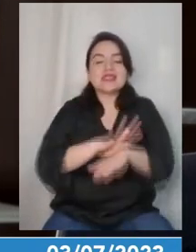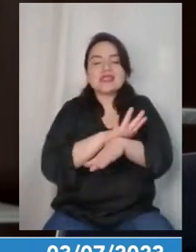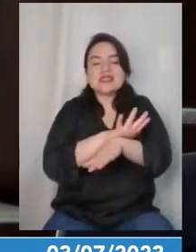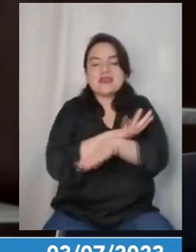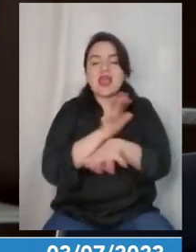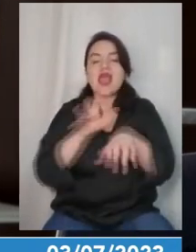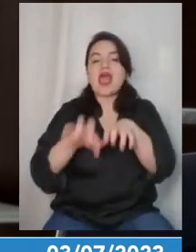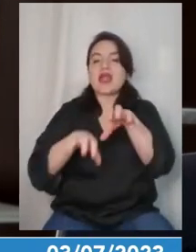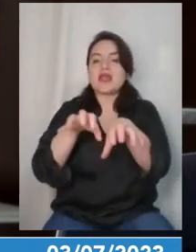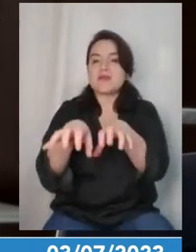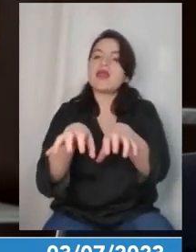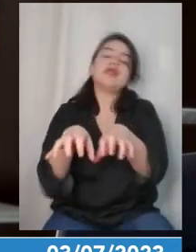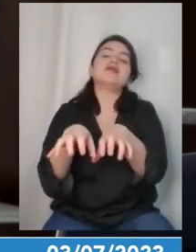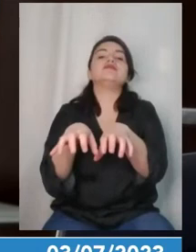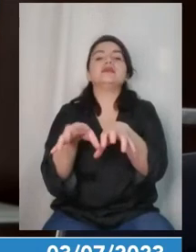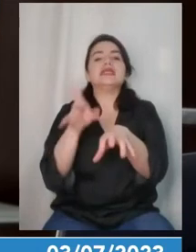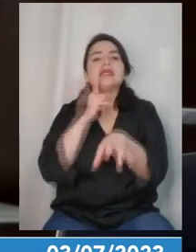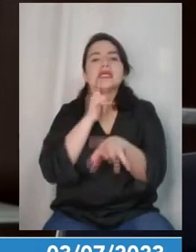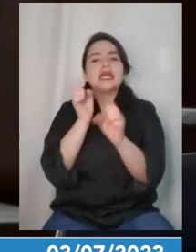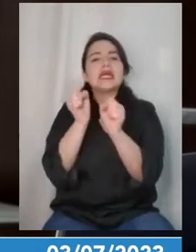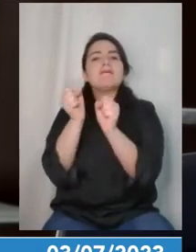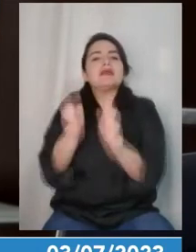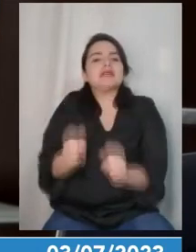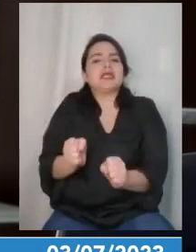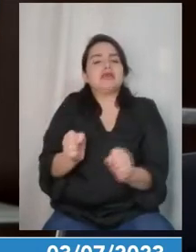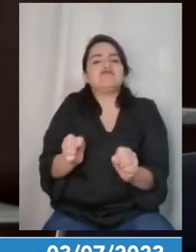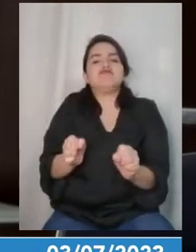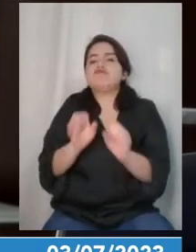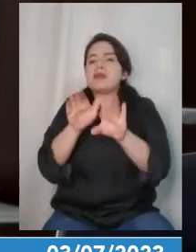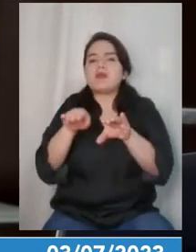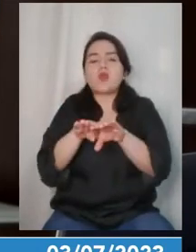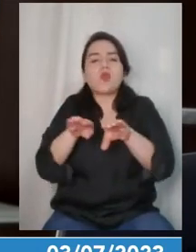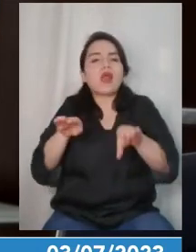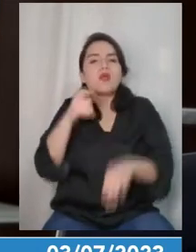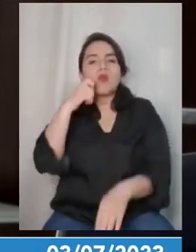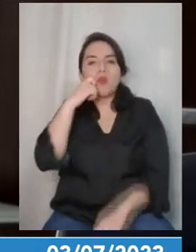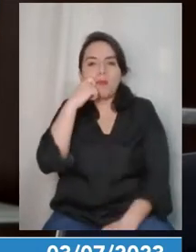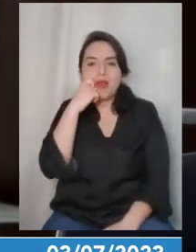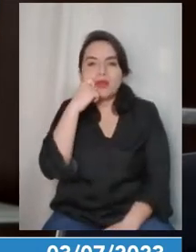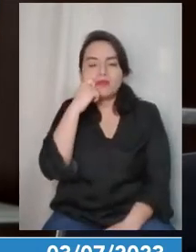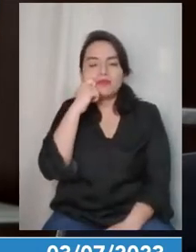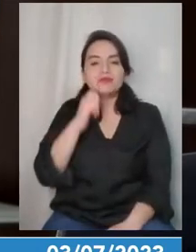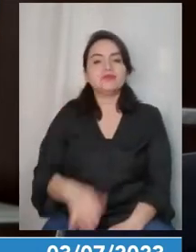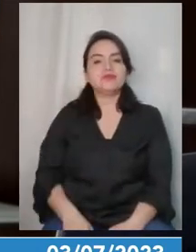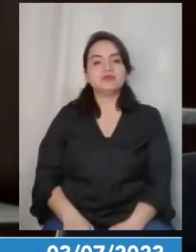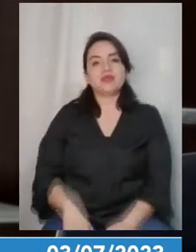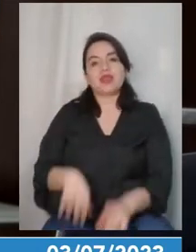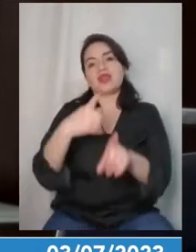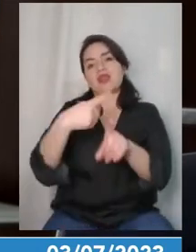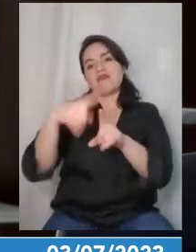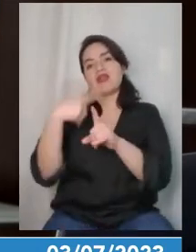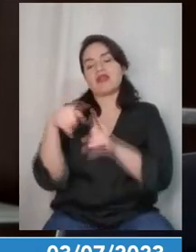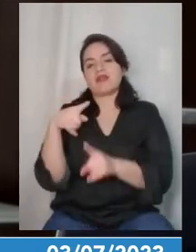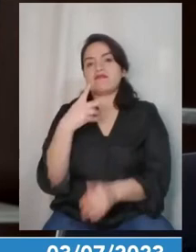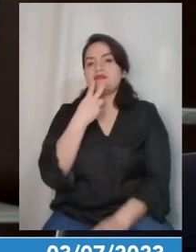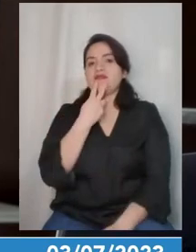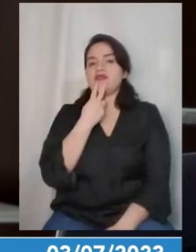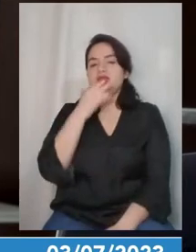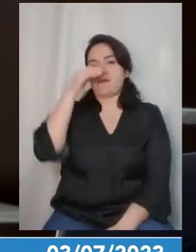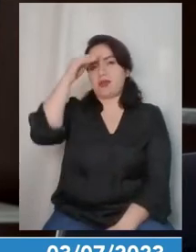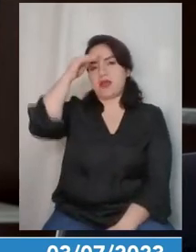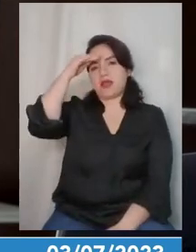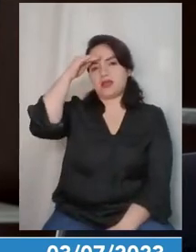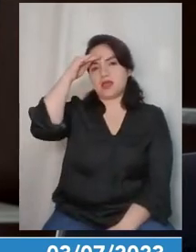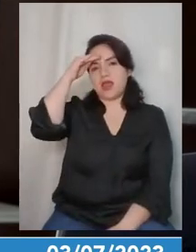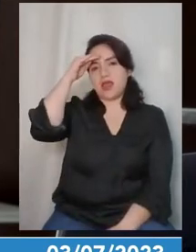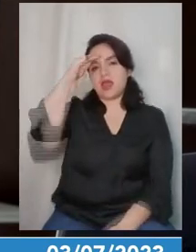la capacidad, al igual que los humanos, de procesar distintas vivencias a través de experiencias, las cuales pueden ser